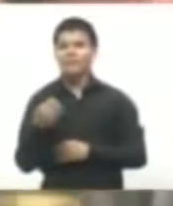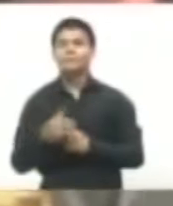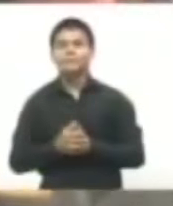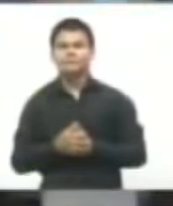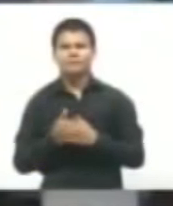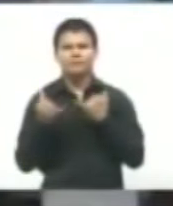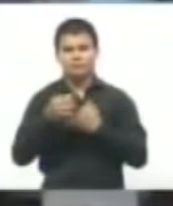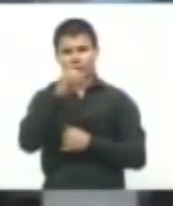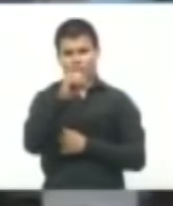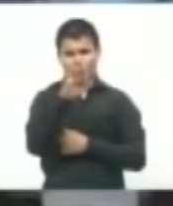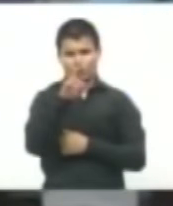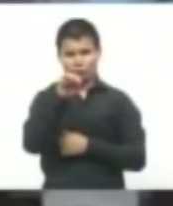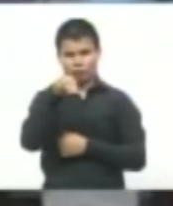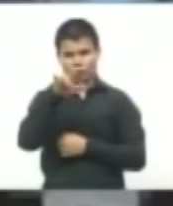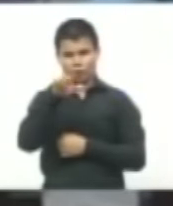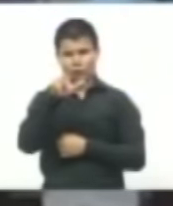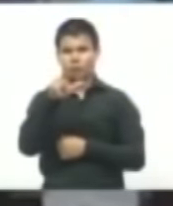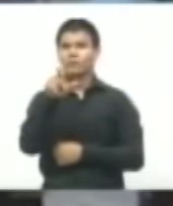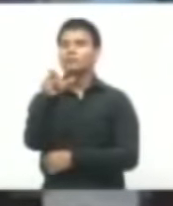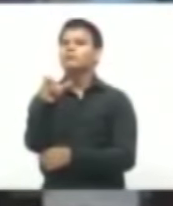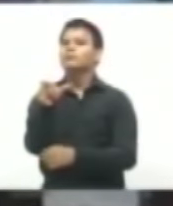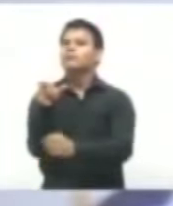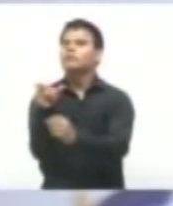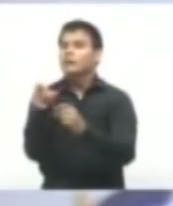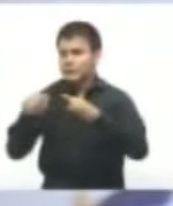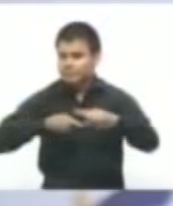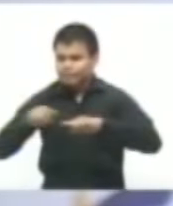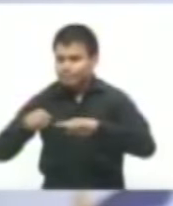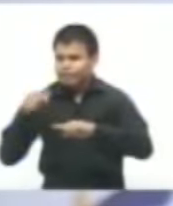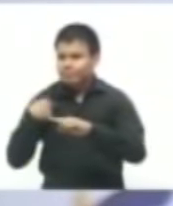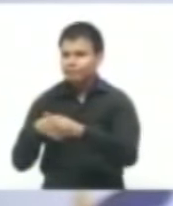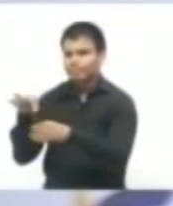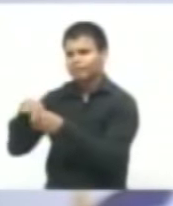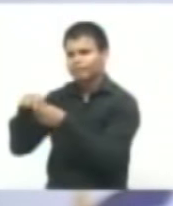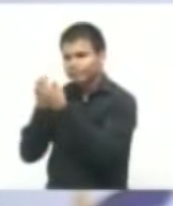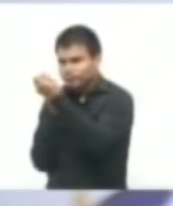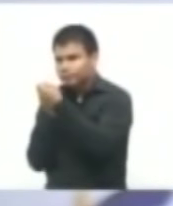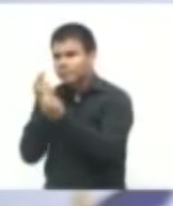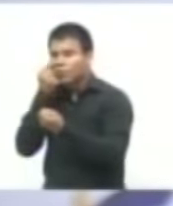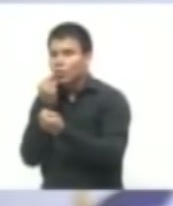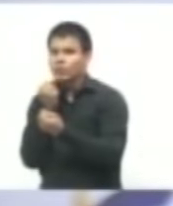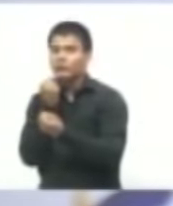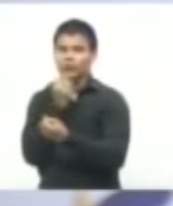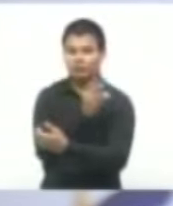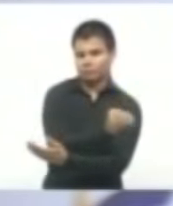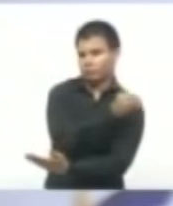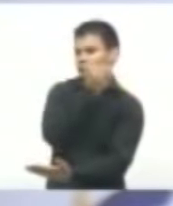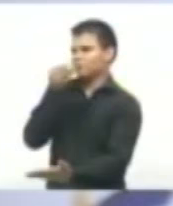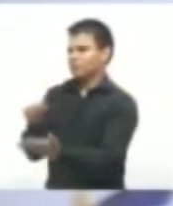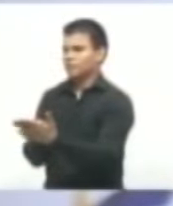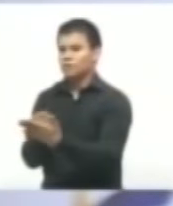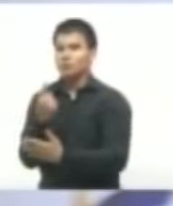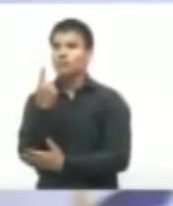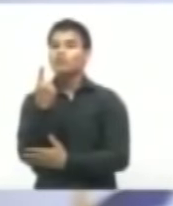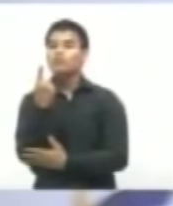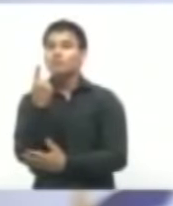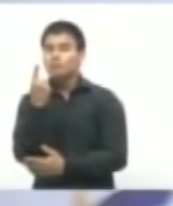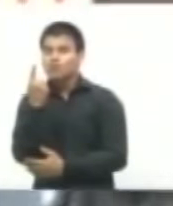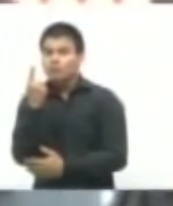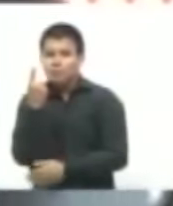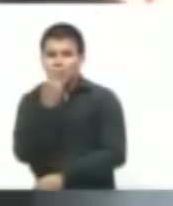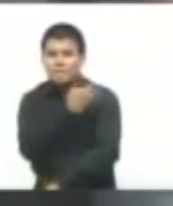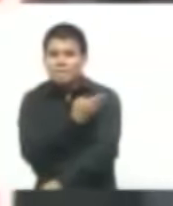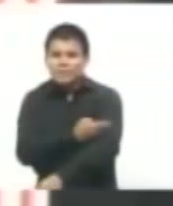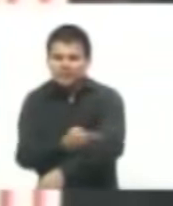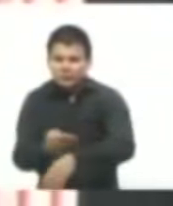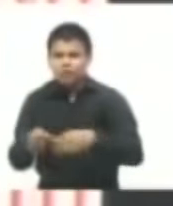fiscalía que Roberto Prieto, gerente de la campaña reeleccionista del presidente Juan Manuel Santos, recibió $1 millón por parte de la transnacional brasileña